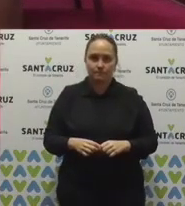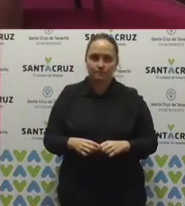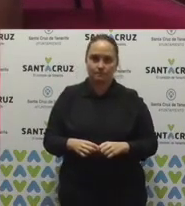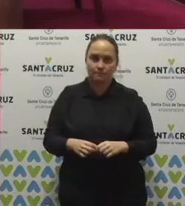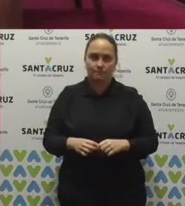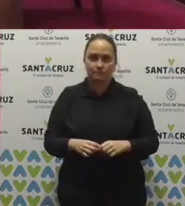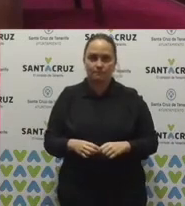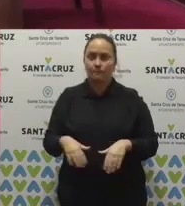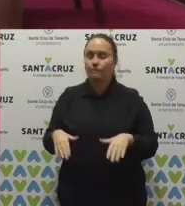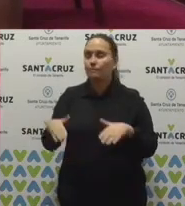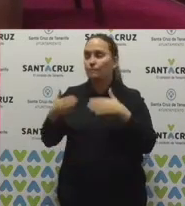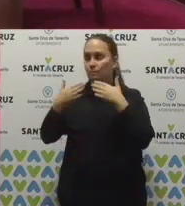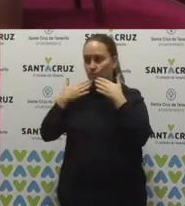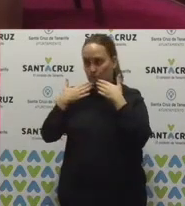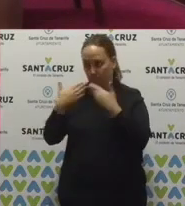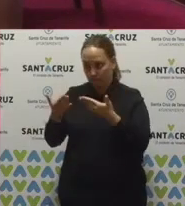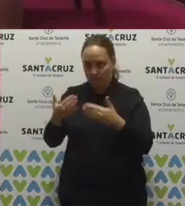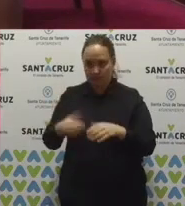muchísimas gracias